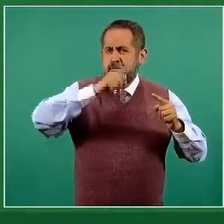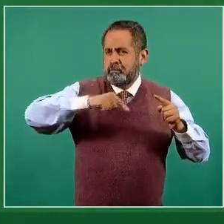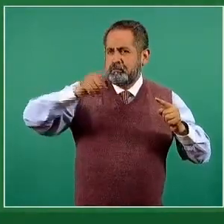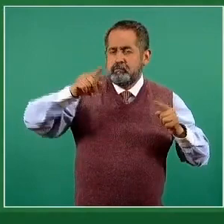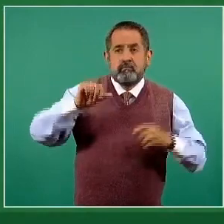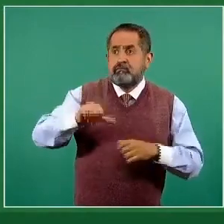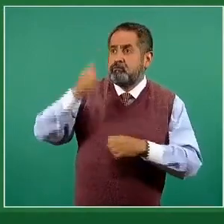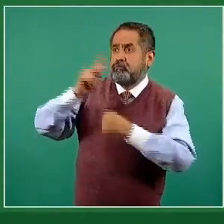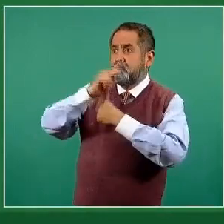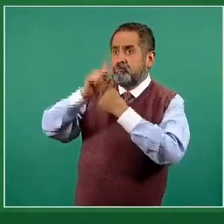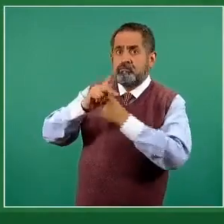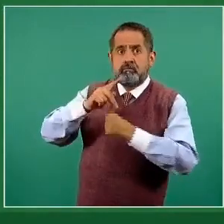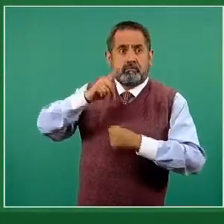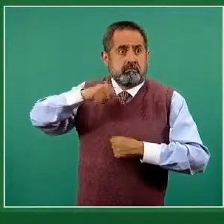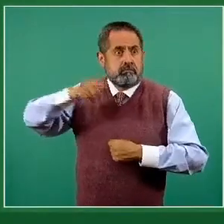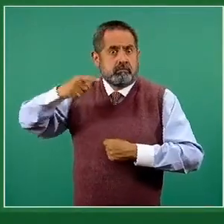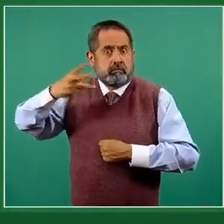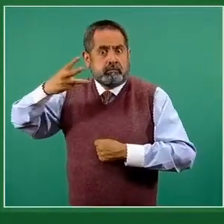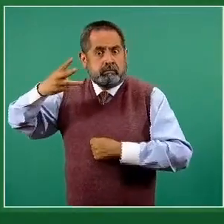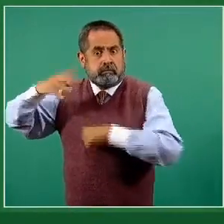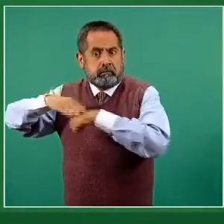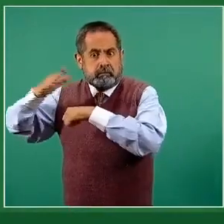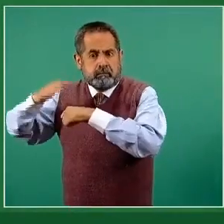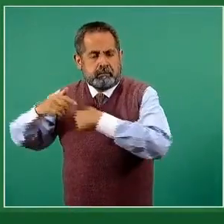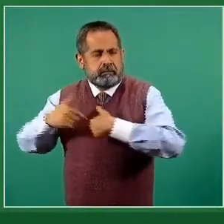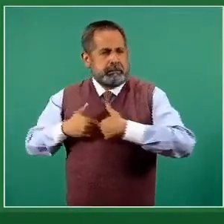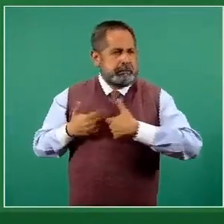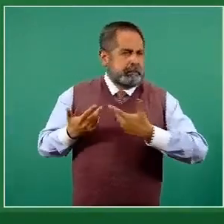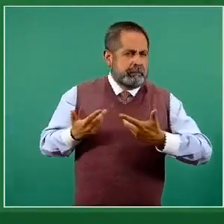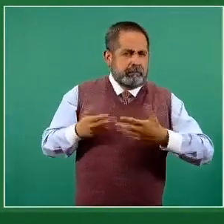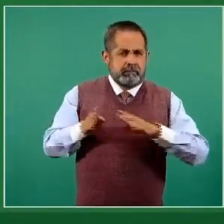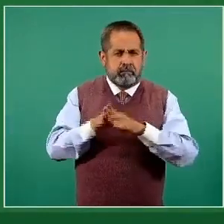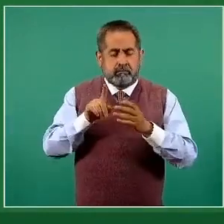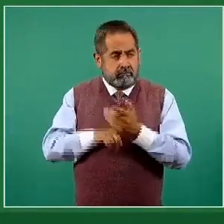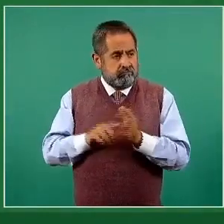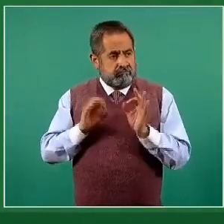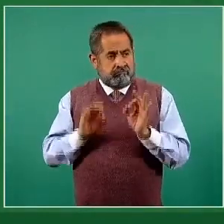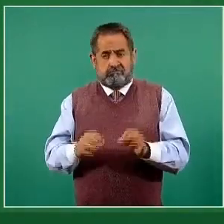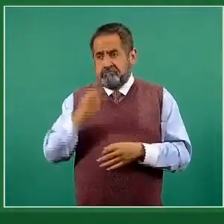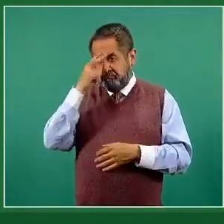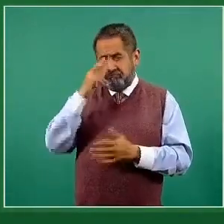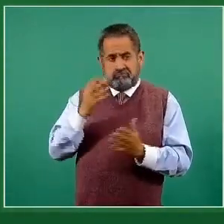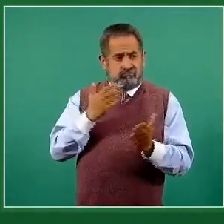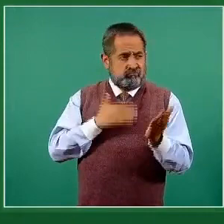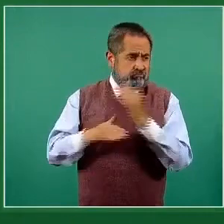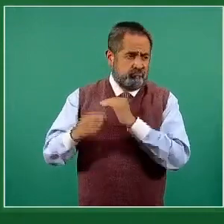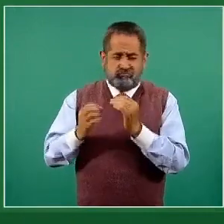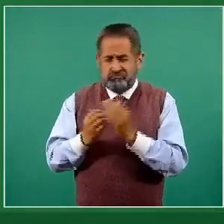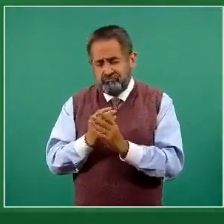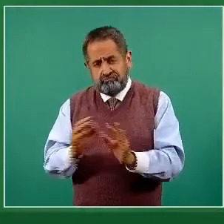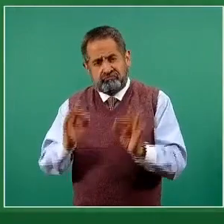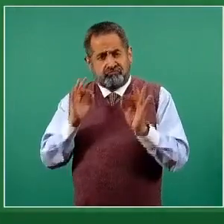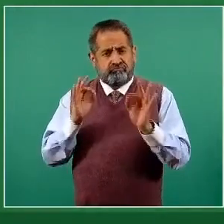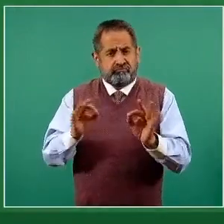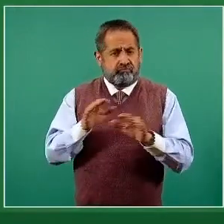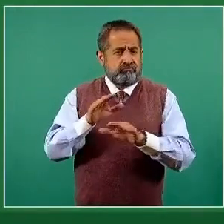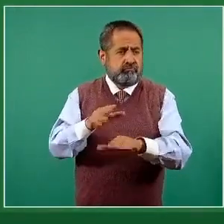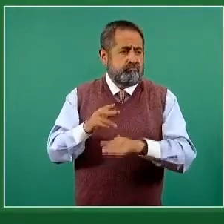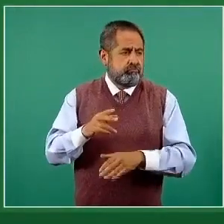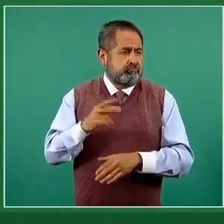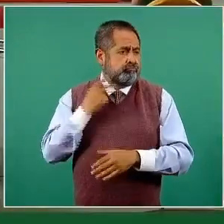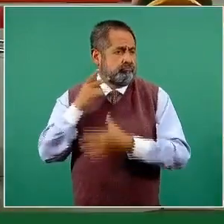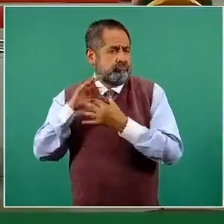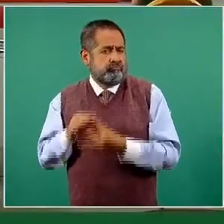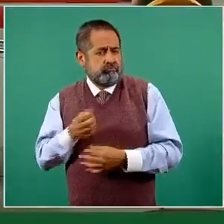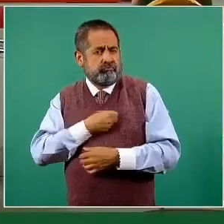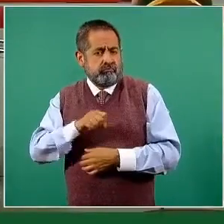comparación de otros países que tienen 3 o más. ¿Podríamos hablar potencialmente de un éxito de las políticas de salud en el caso de